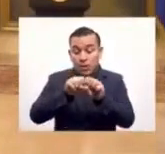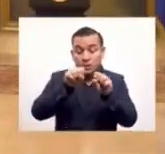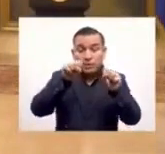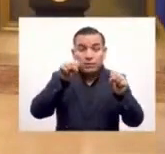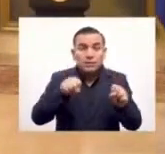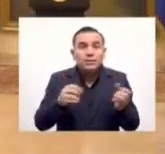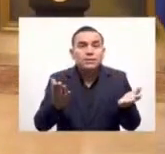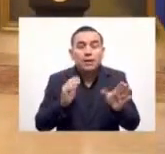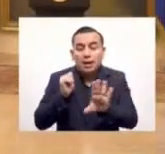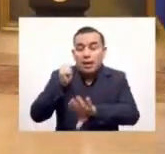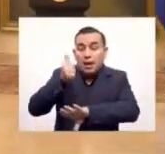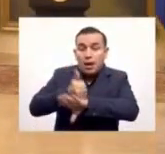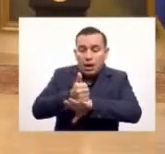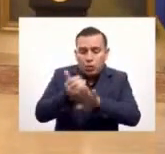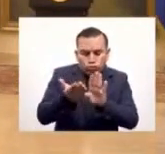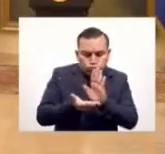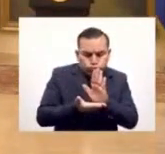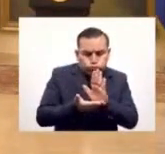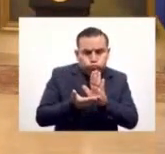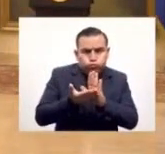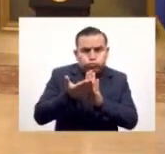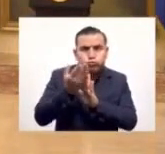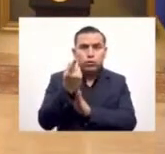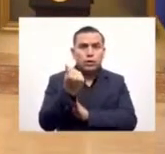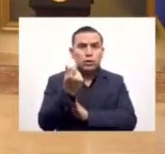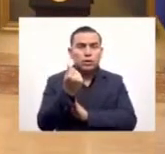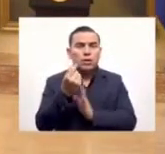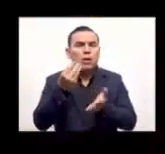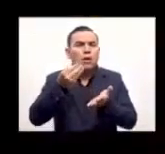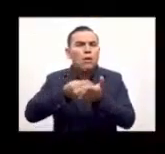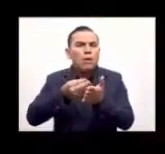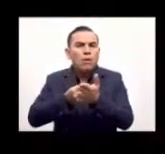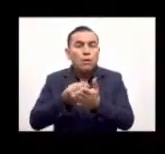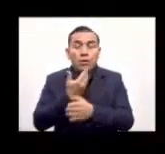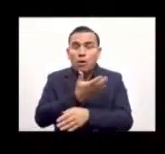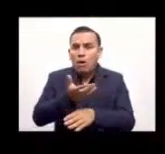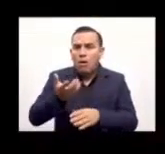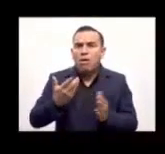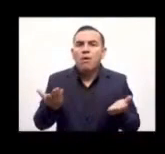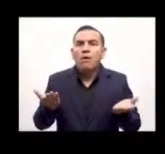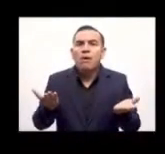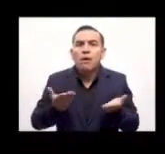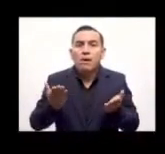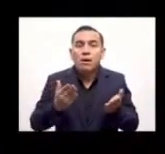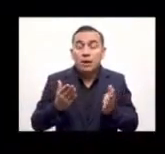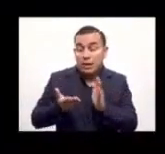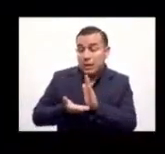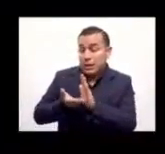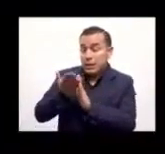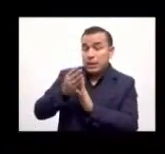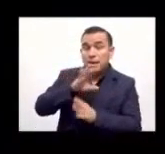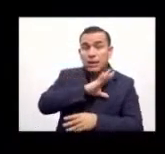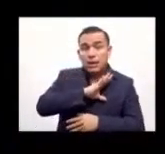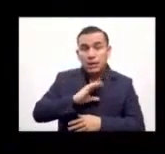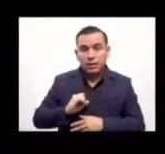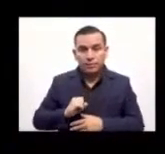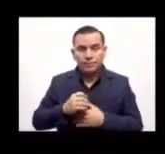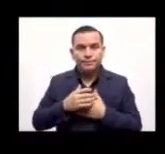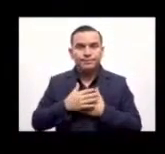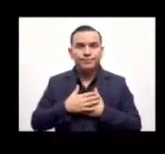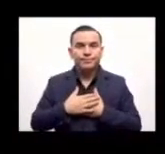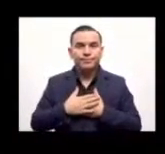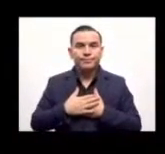Pero no necesitas pedirle permiso a nadie para crear una cuenta. Y aquí el gobierno, no estoy diciendo que lo esté haciendo con mala